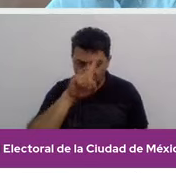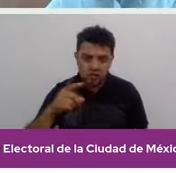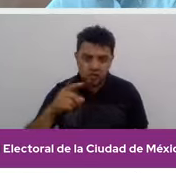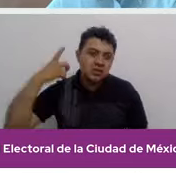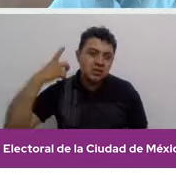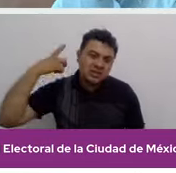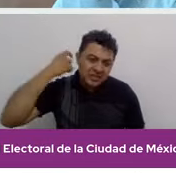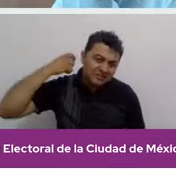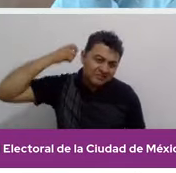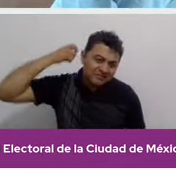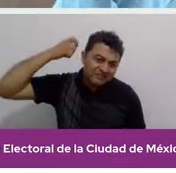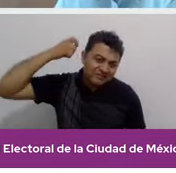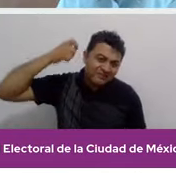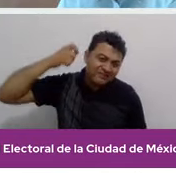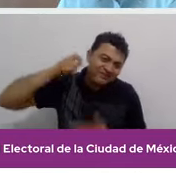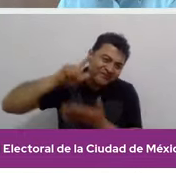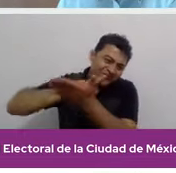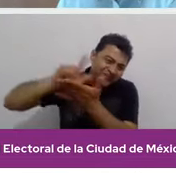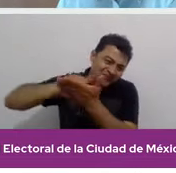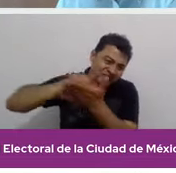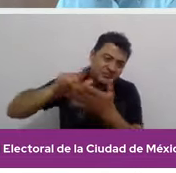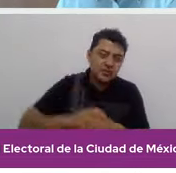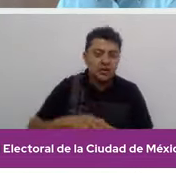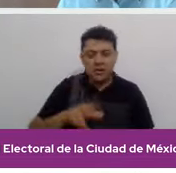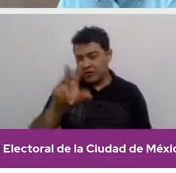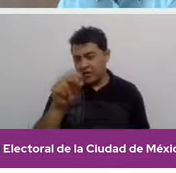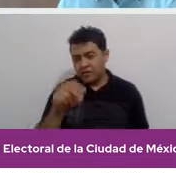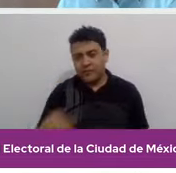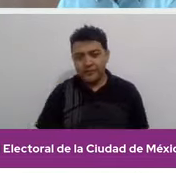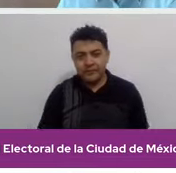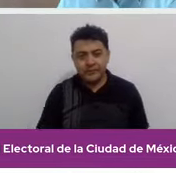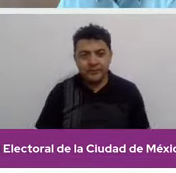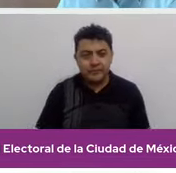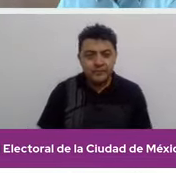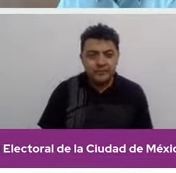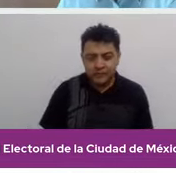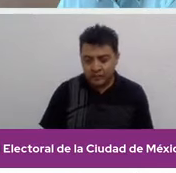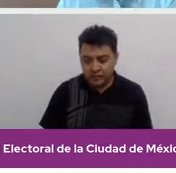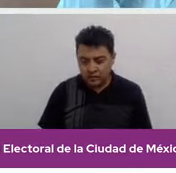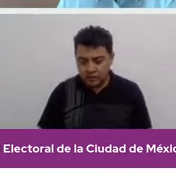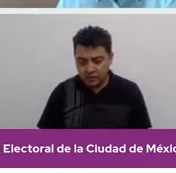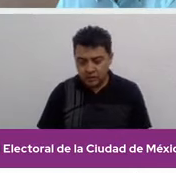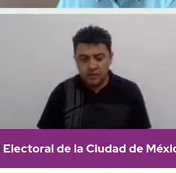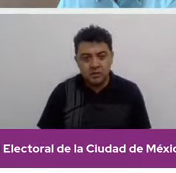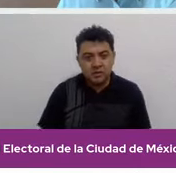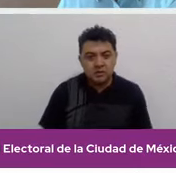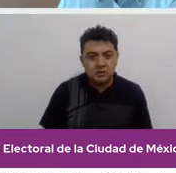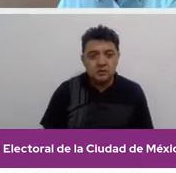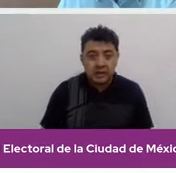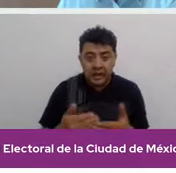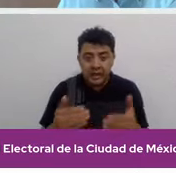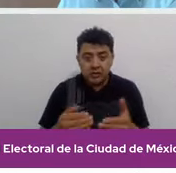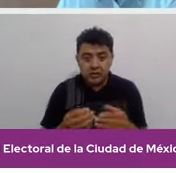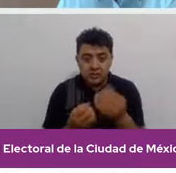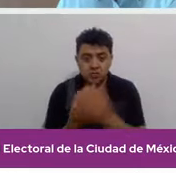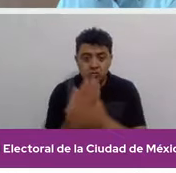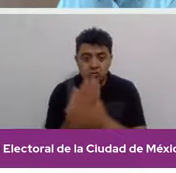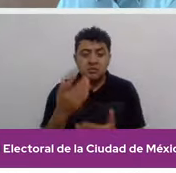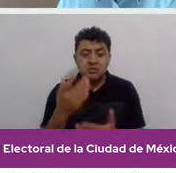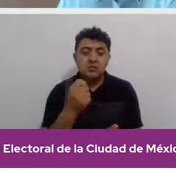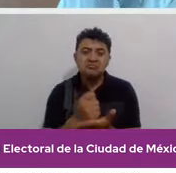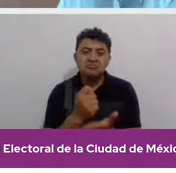un tipo de tratamiento que consiste en conos con cera. A un servidor le han tocado quemaduras